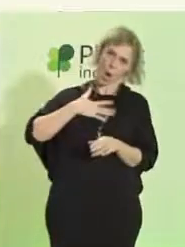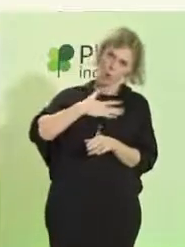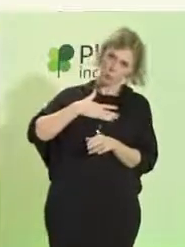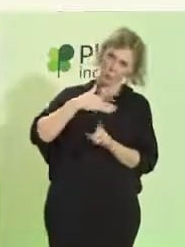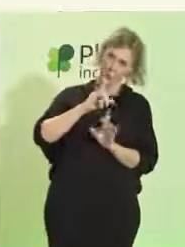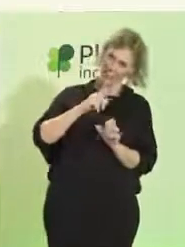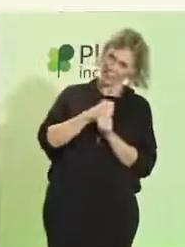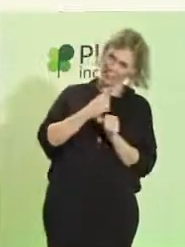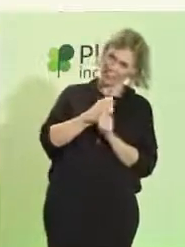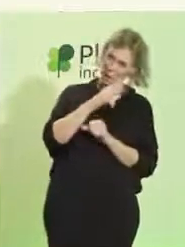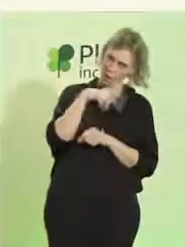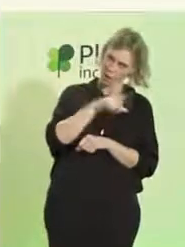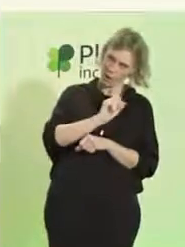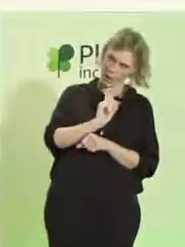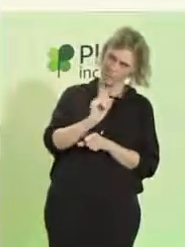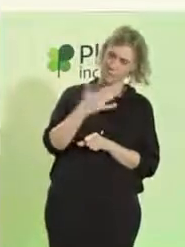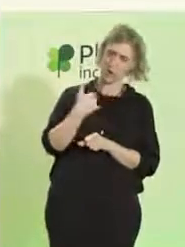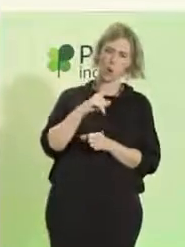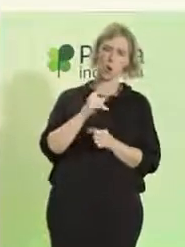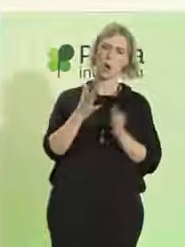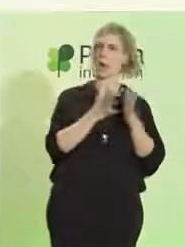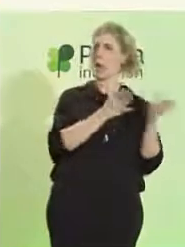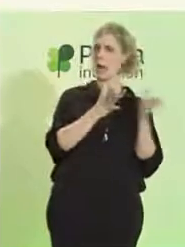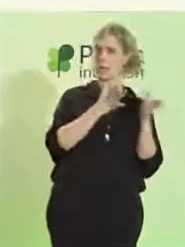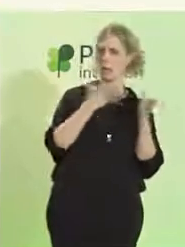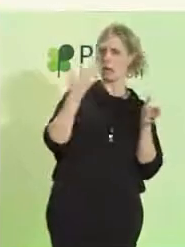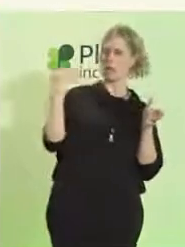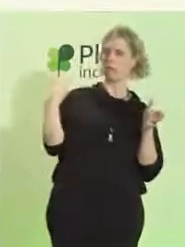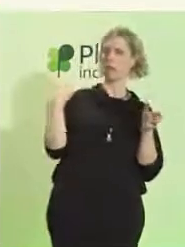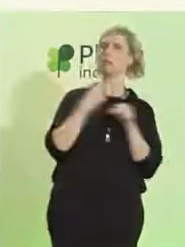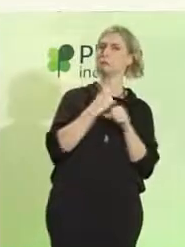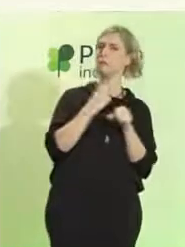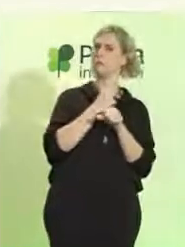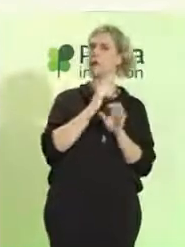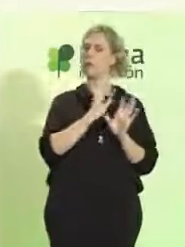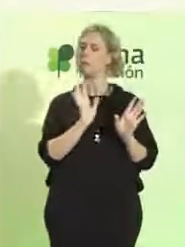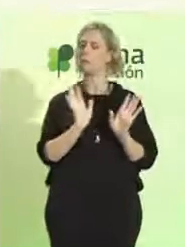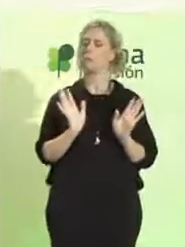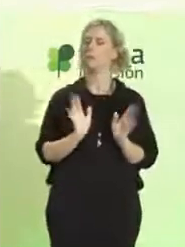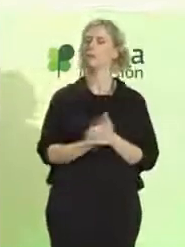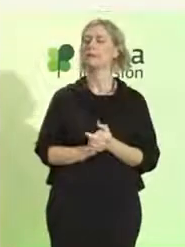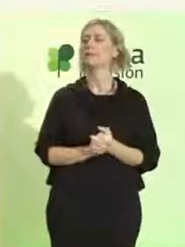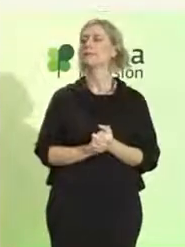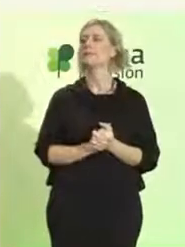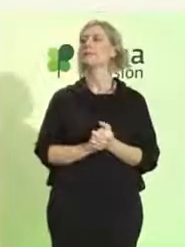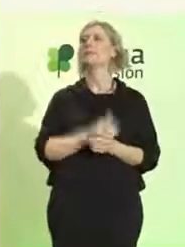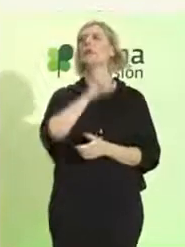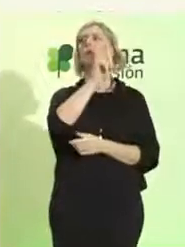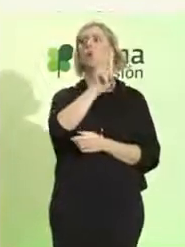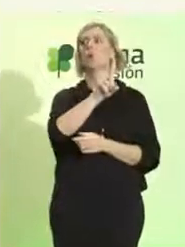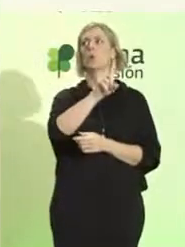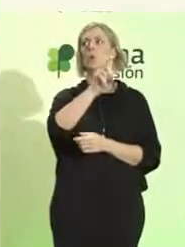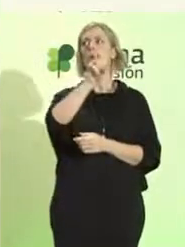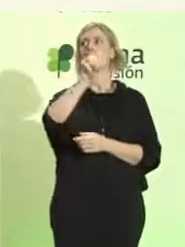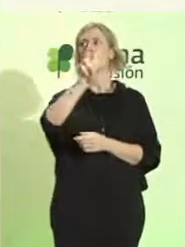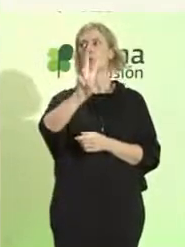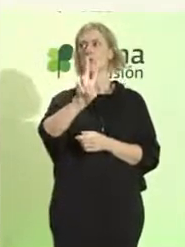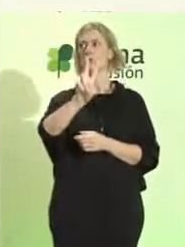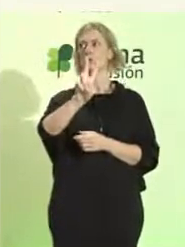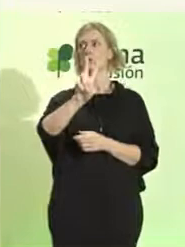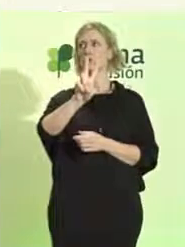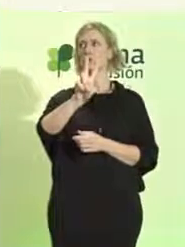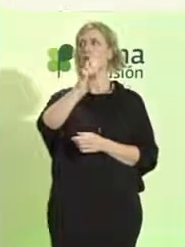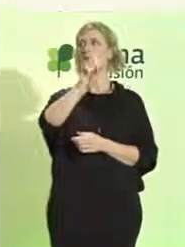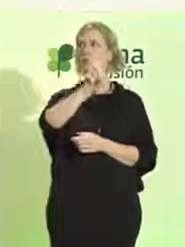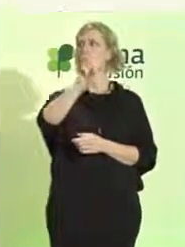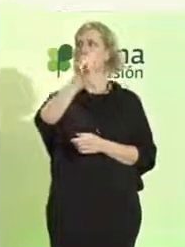en algún momento habéis trabajado. ¿Qué ataque más gratuito, dicen? A la de una, dos,